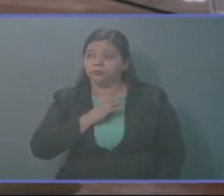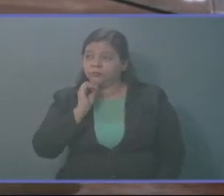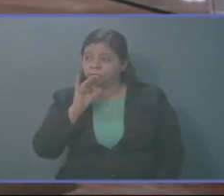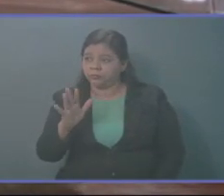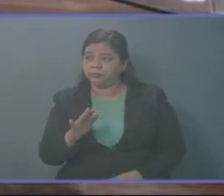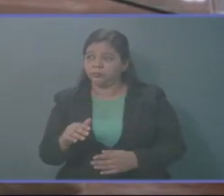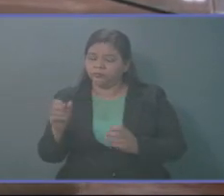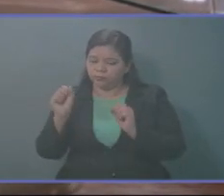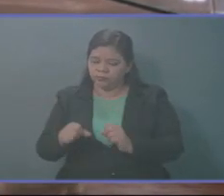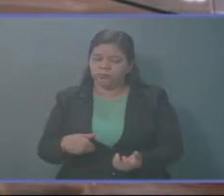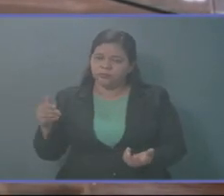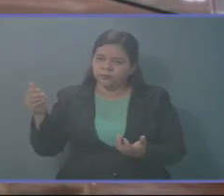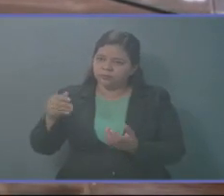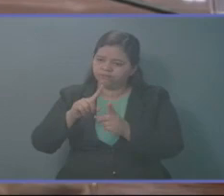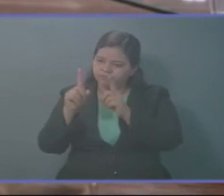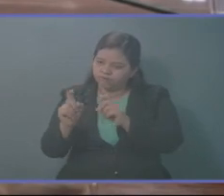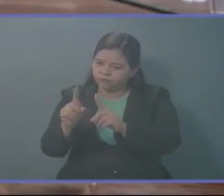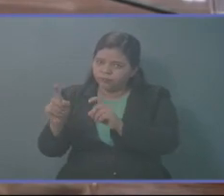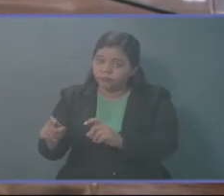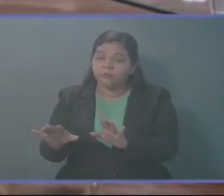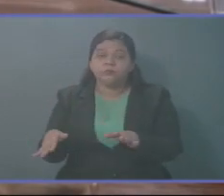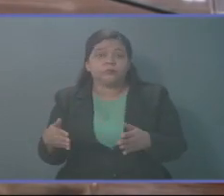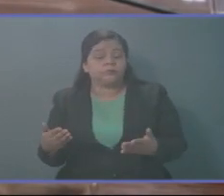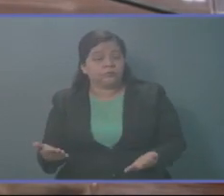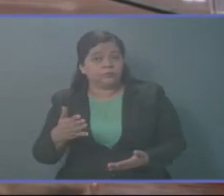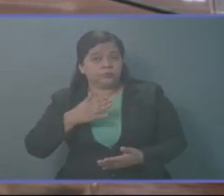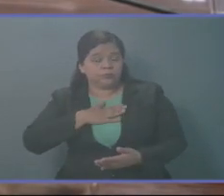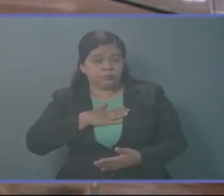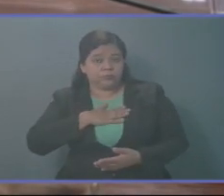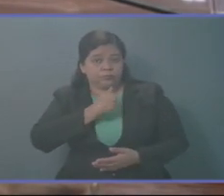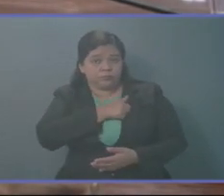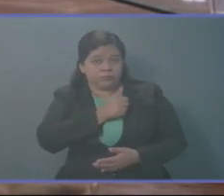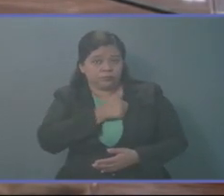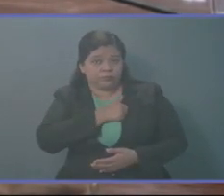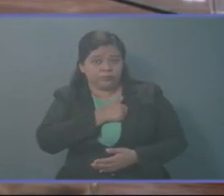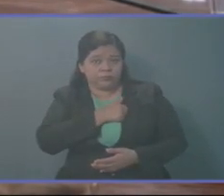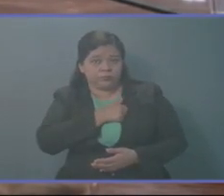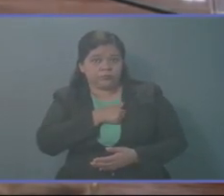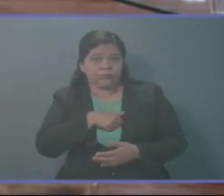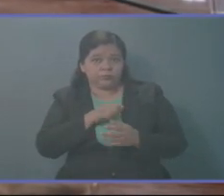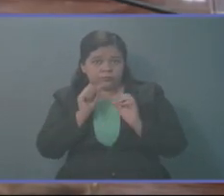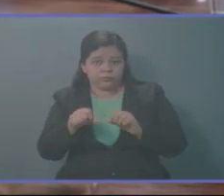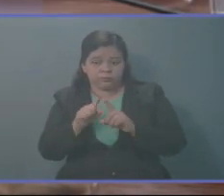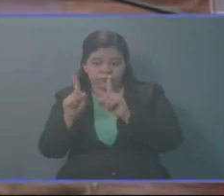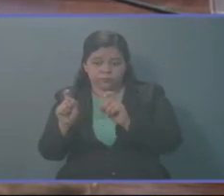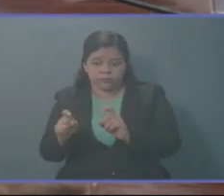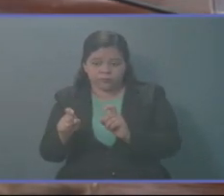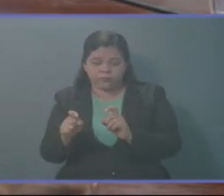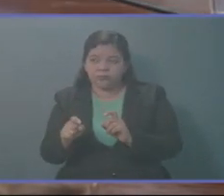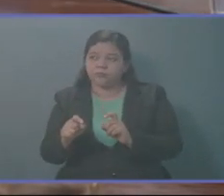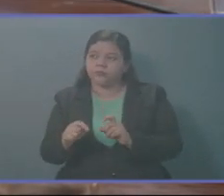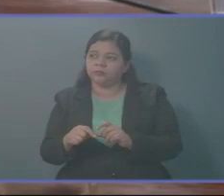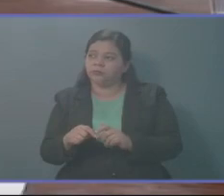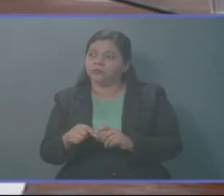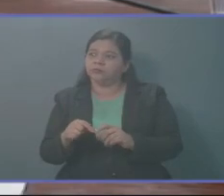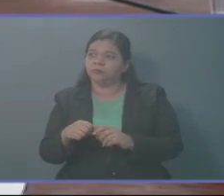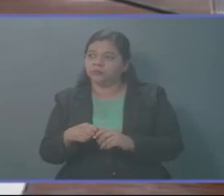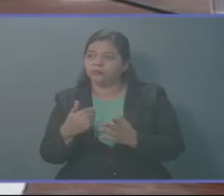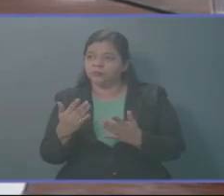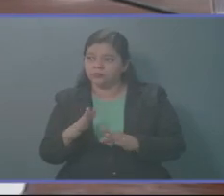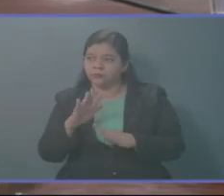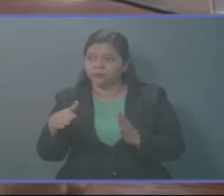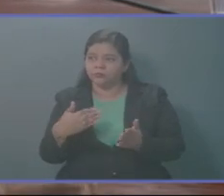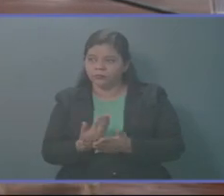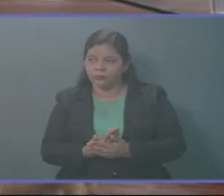de consultar, porque es parte de mi responsabilidad, de consultar a profundidad, con serenidad, sin